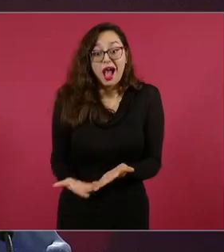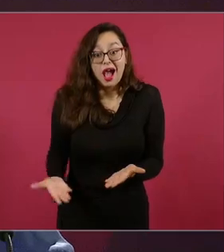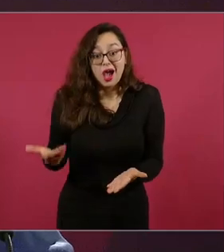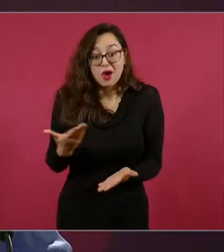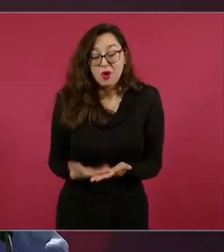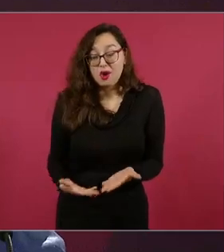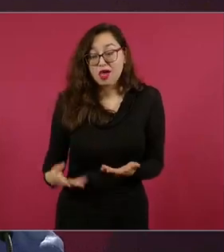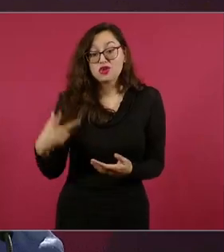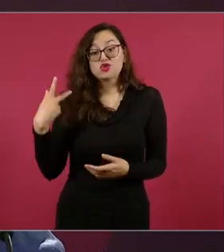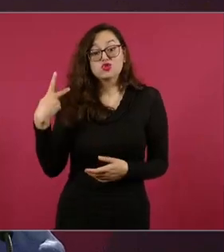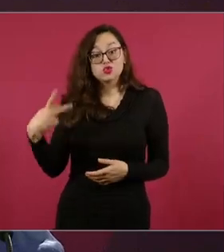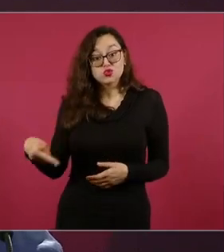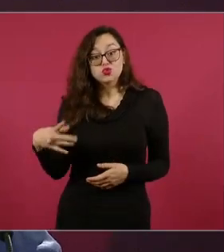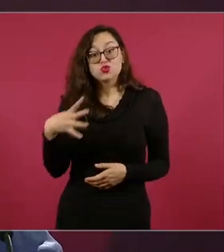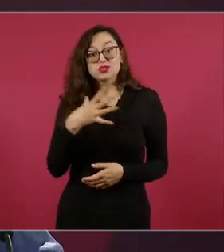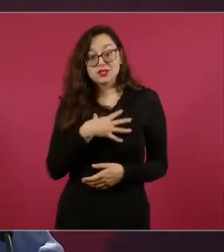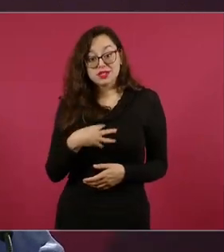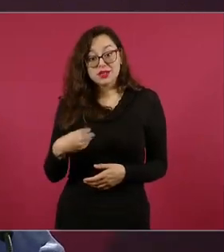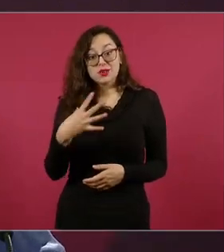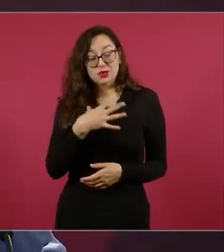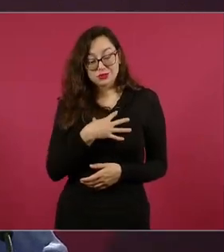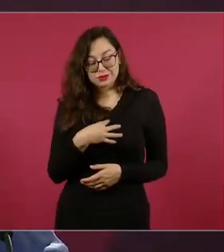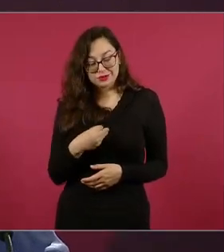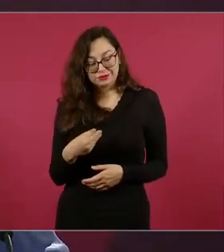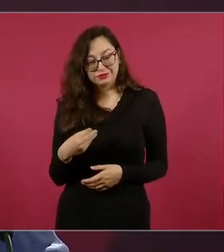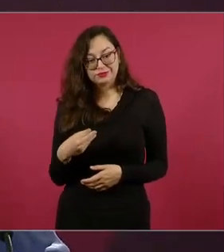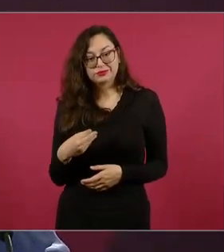hay algunos de mi edad.